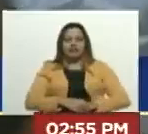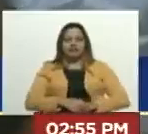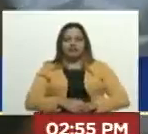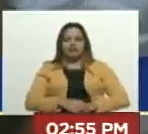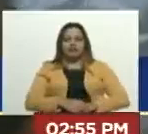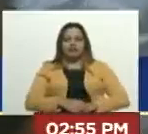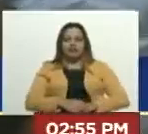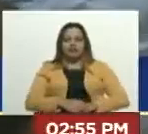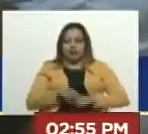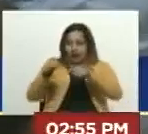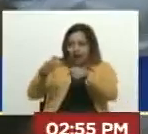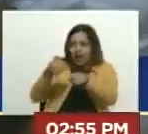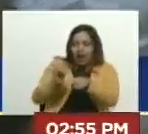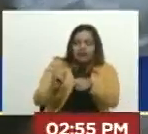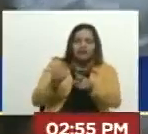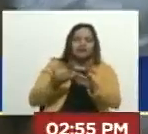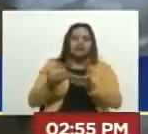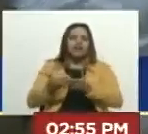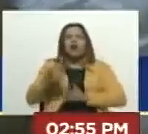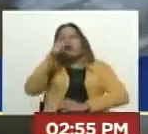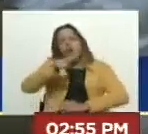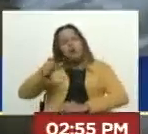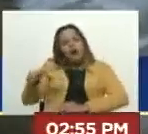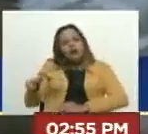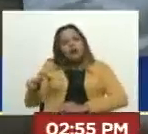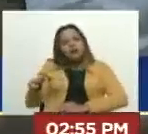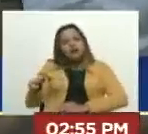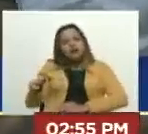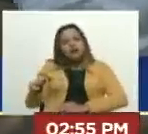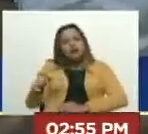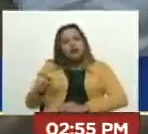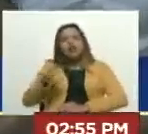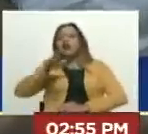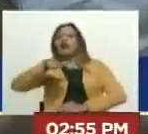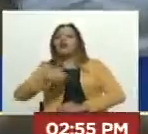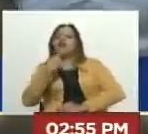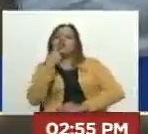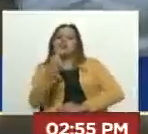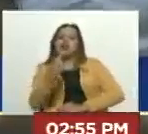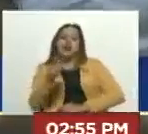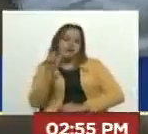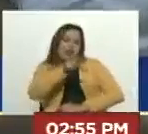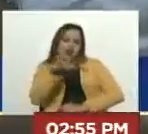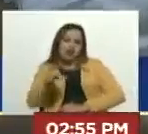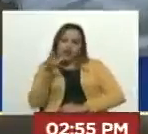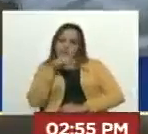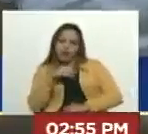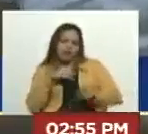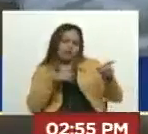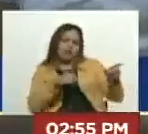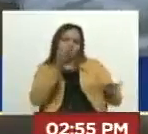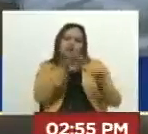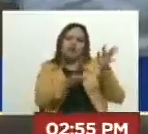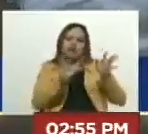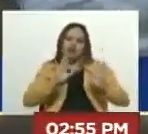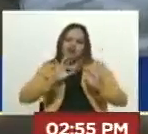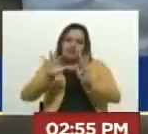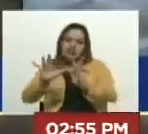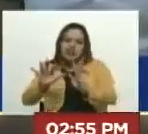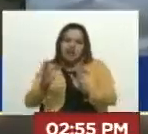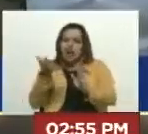Estaba un pueblo, lo que le podamos cantar a los que no tuvieron la fortuna de estar allá, se